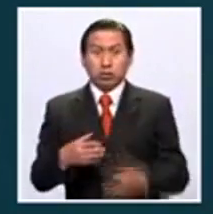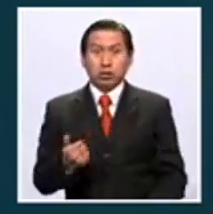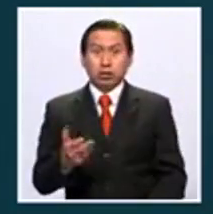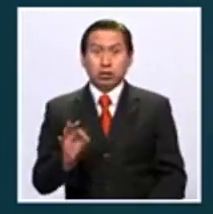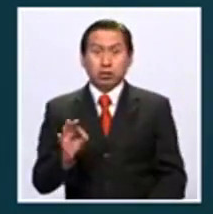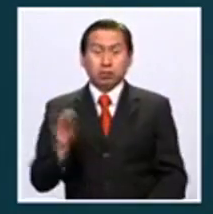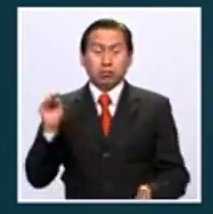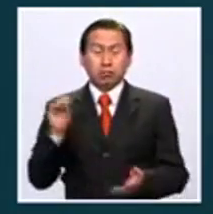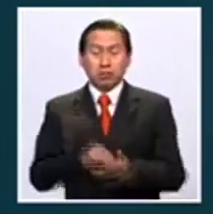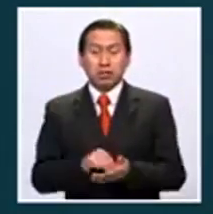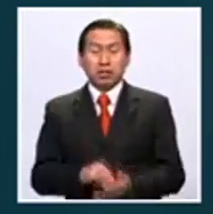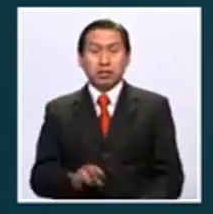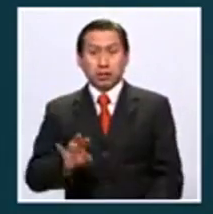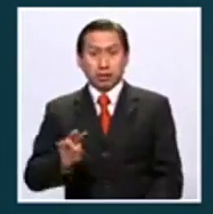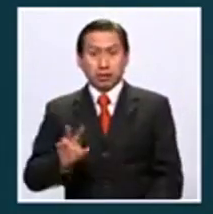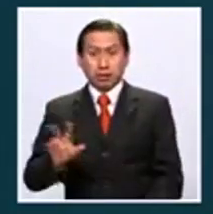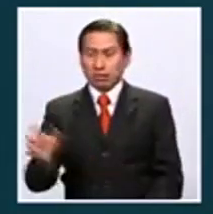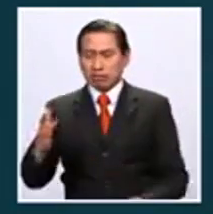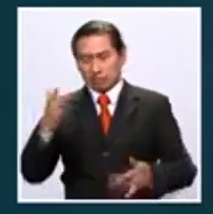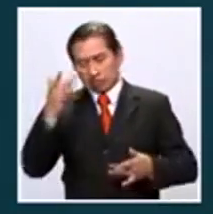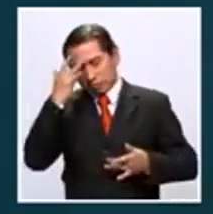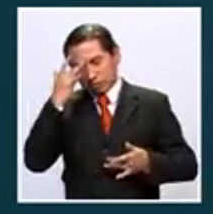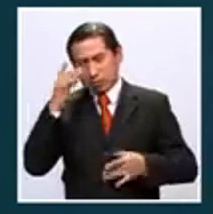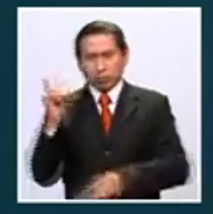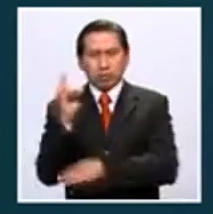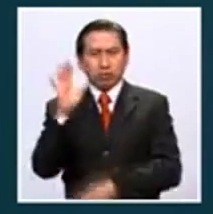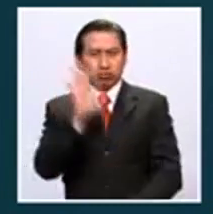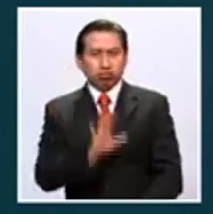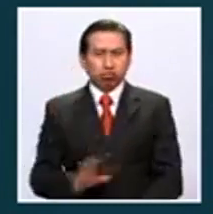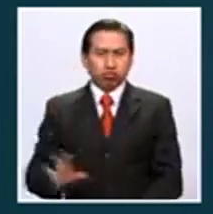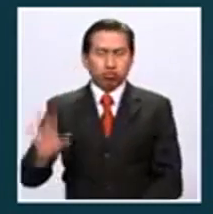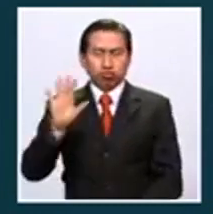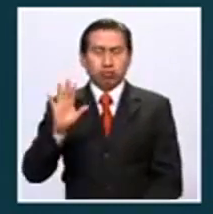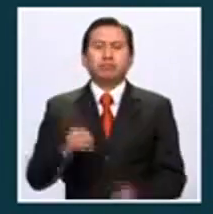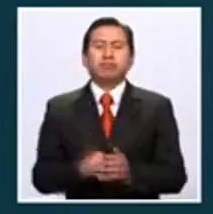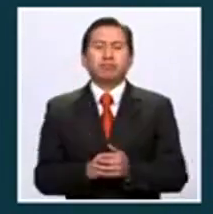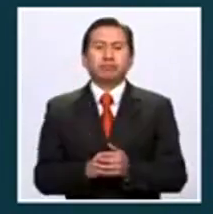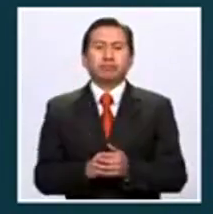19.073 personas contagiadas en todo Bolivia. Datos acumulados: